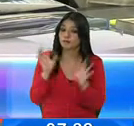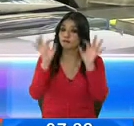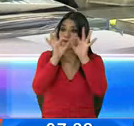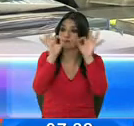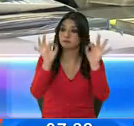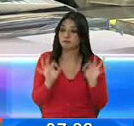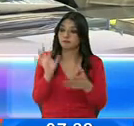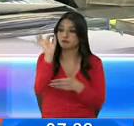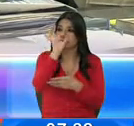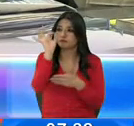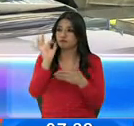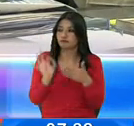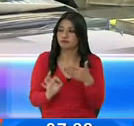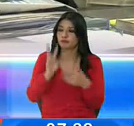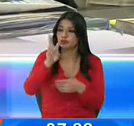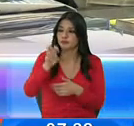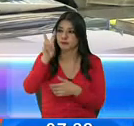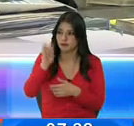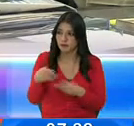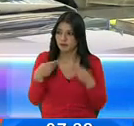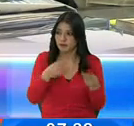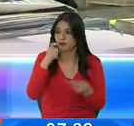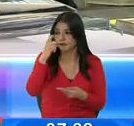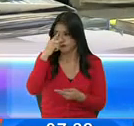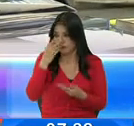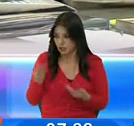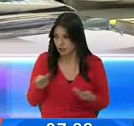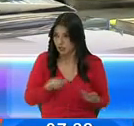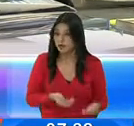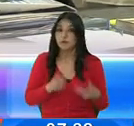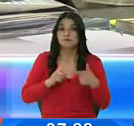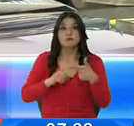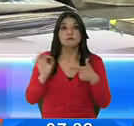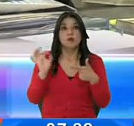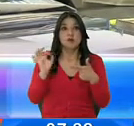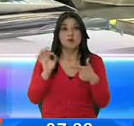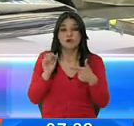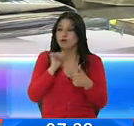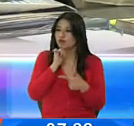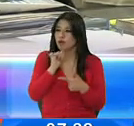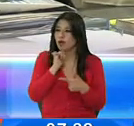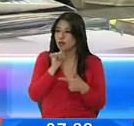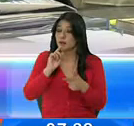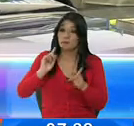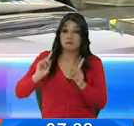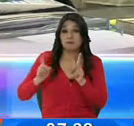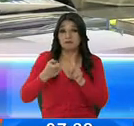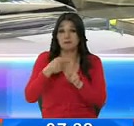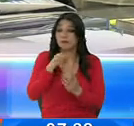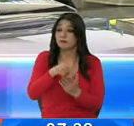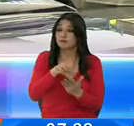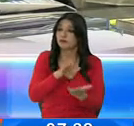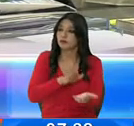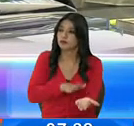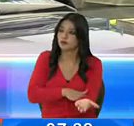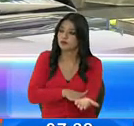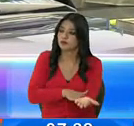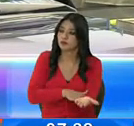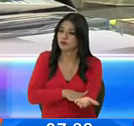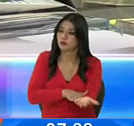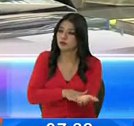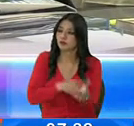presupuestaria que remitirá el ejecutivo tampoco pudieron tramitar el primer proyecto de